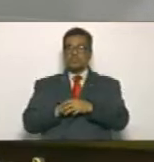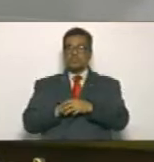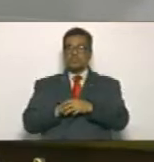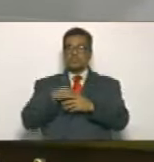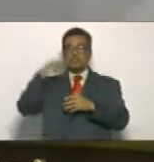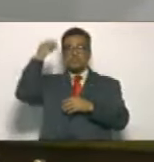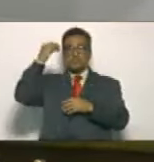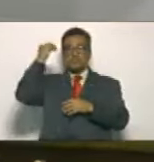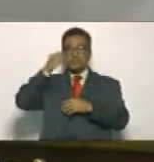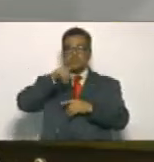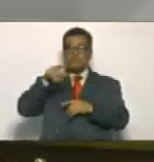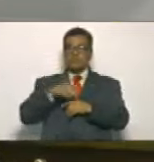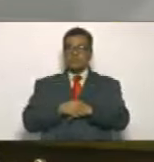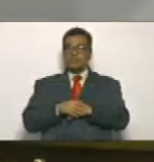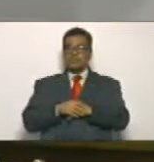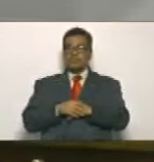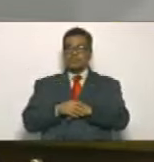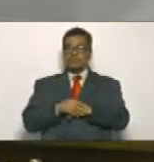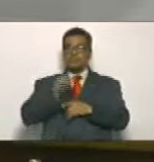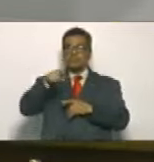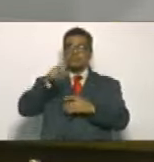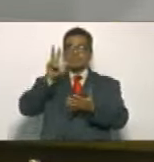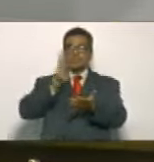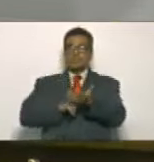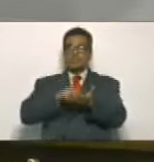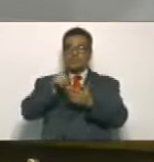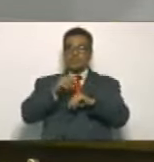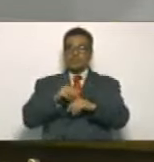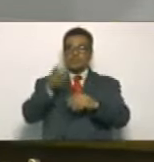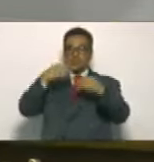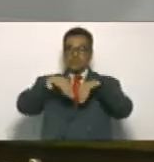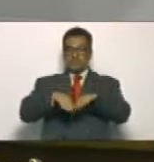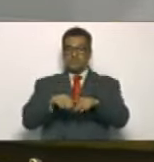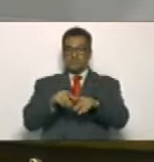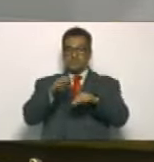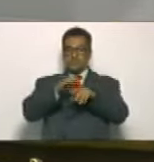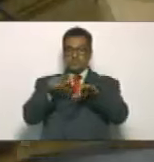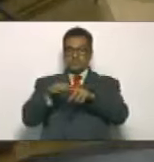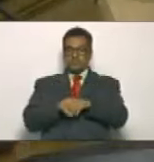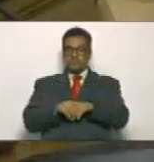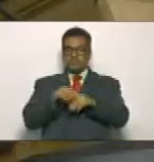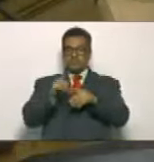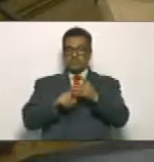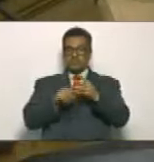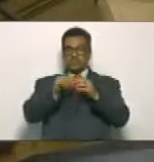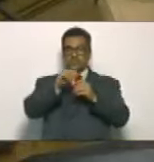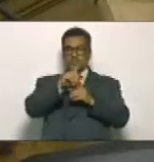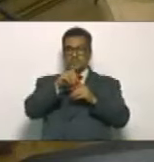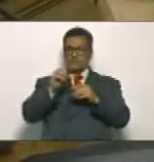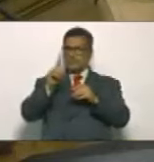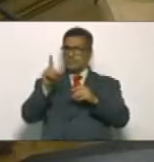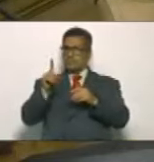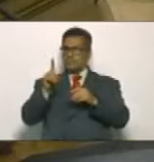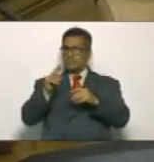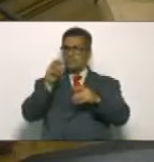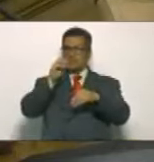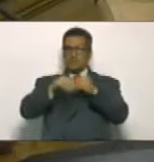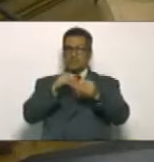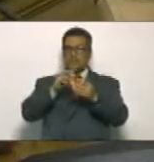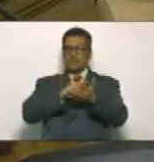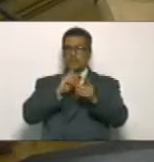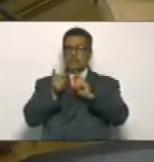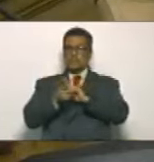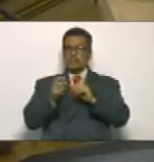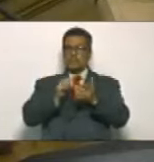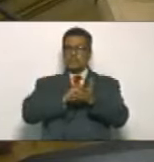En consideración. Queda aprobado. Siguiente, ciudadana secretaria. Centésimo vigésimo primero. Se propone aprobar con